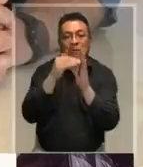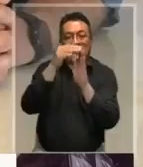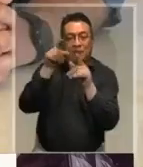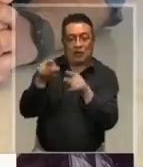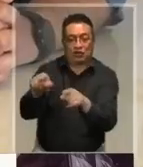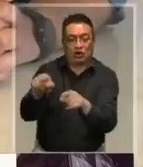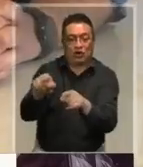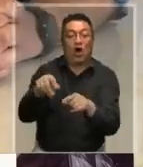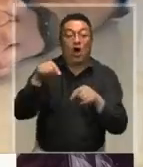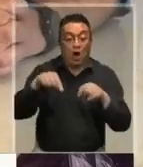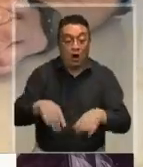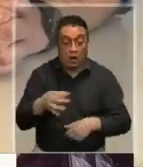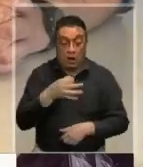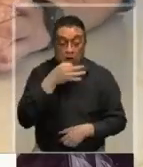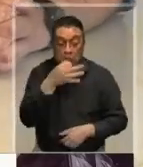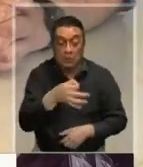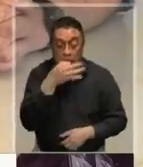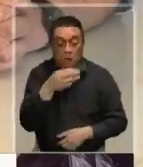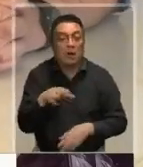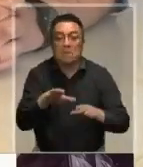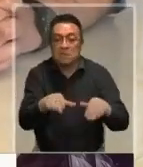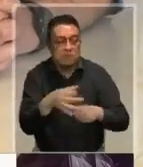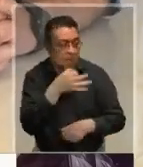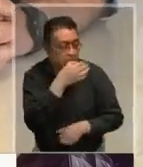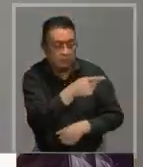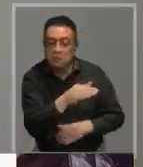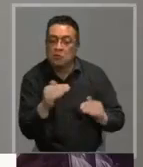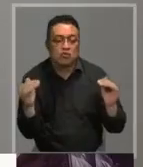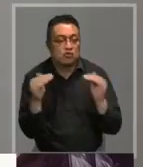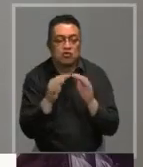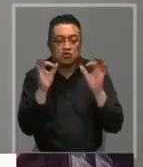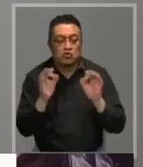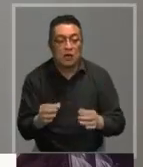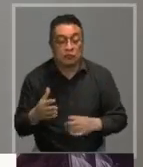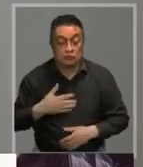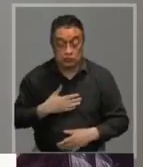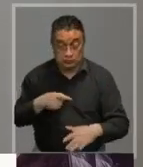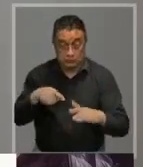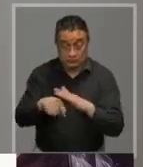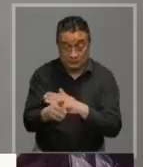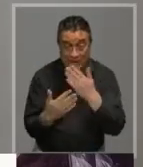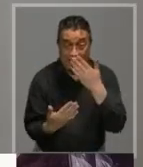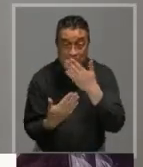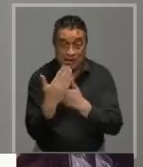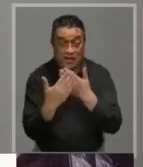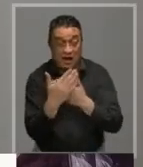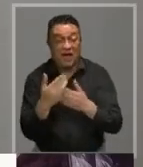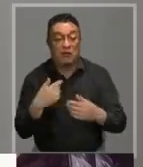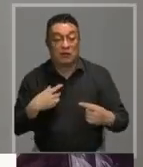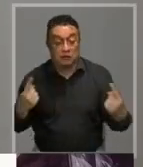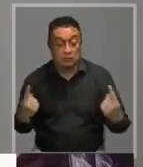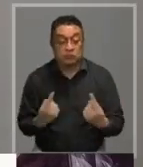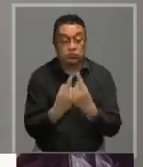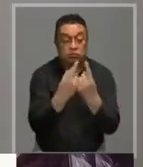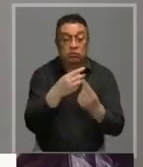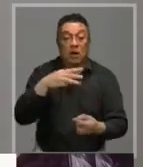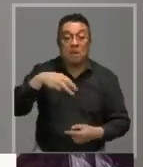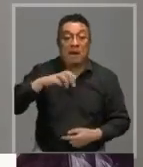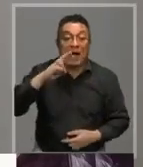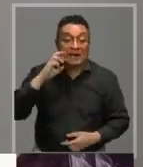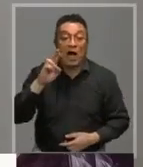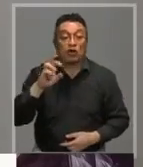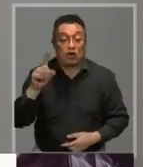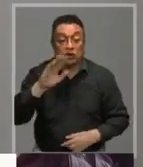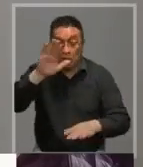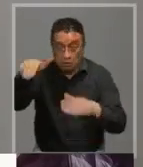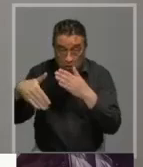Y hoy ratifica todo lo dicho por esta joven llego Un día a la mañana y me topo con María Rosa había pasado